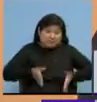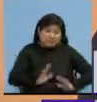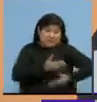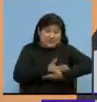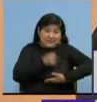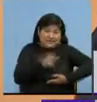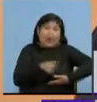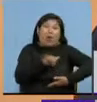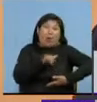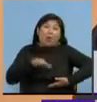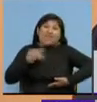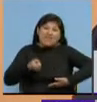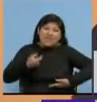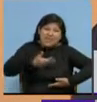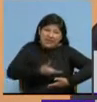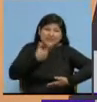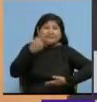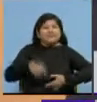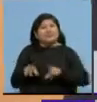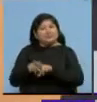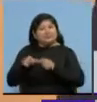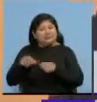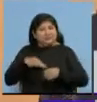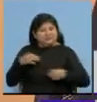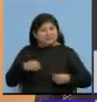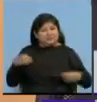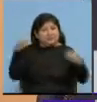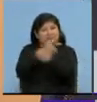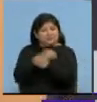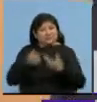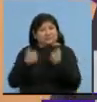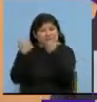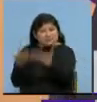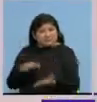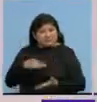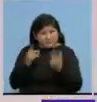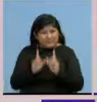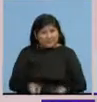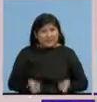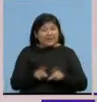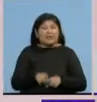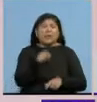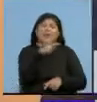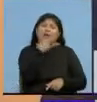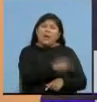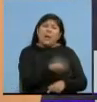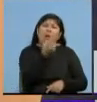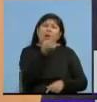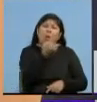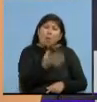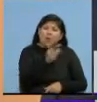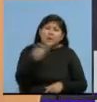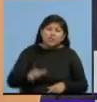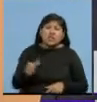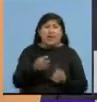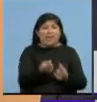se unieron las dos formas y salió el Día Nacional de la Donación de Órganos. ¿Cuántos pacientes hay en lista de espera? En Jujuy, en